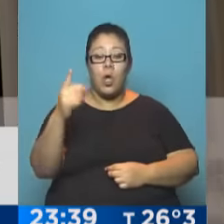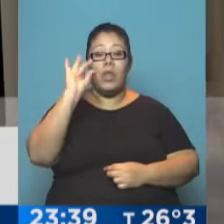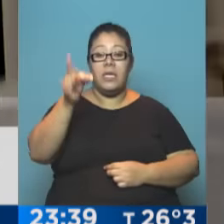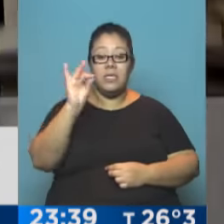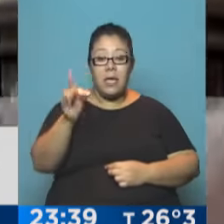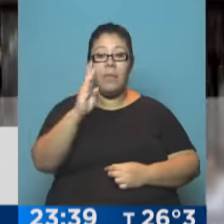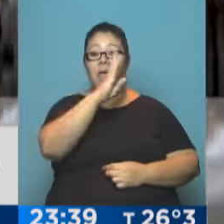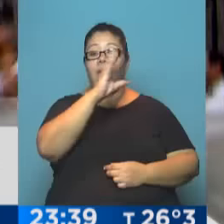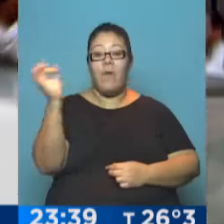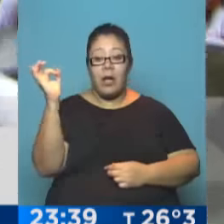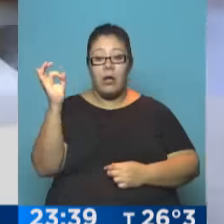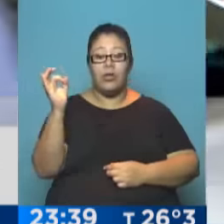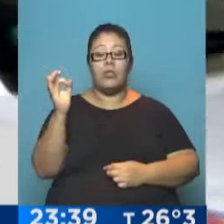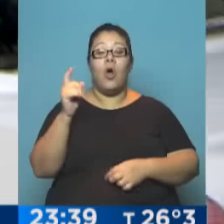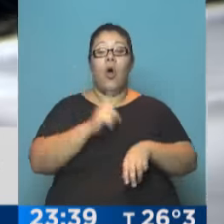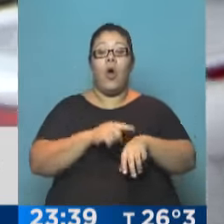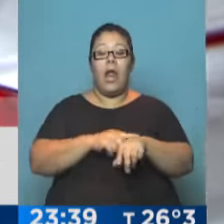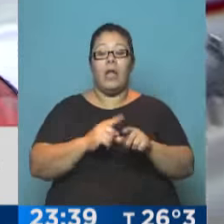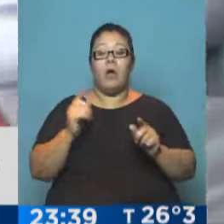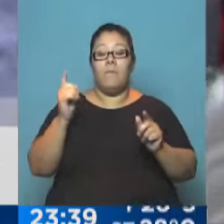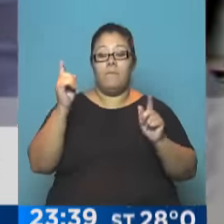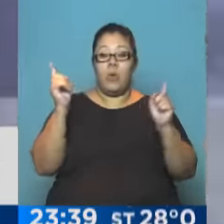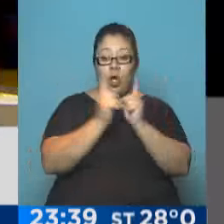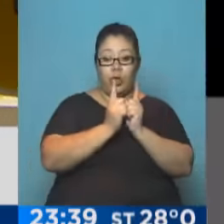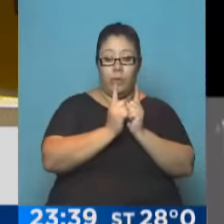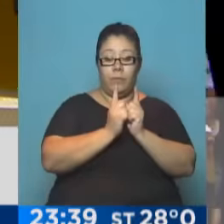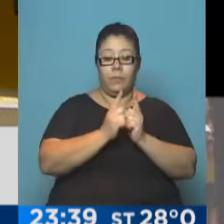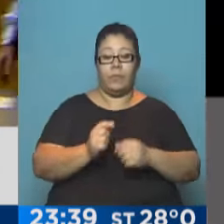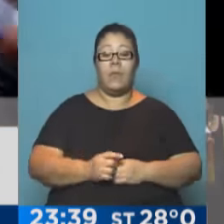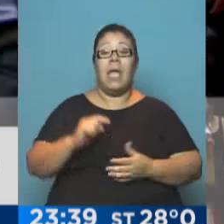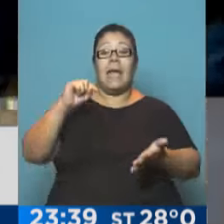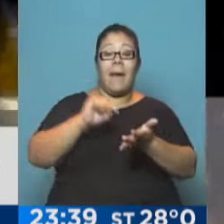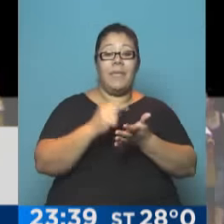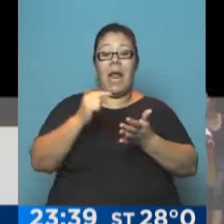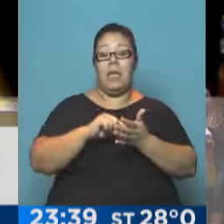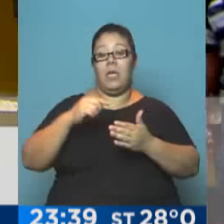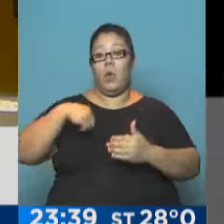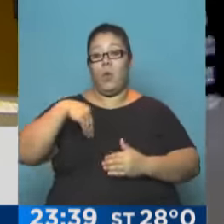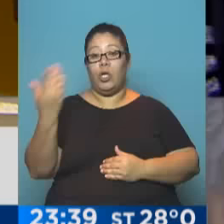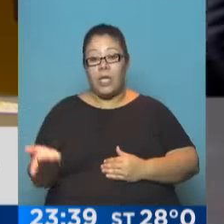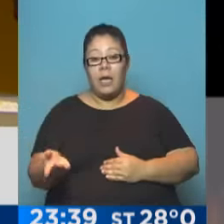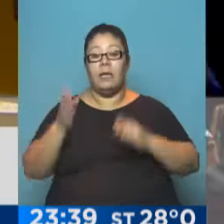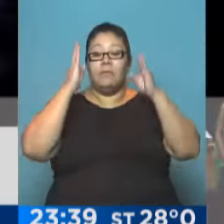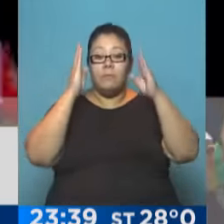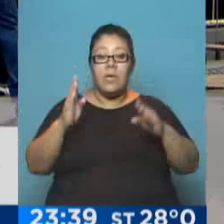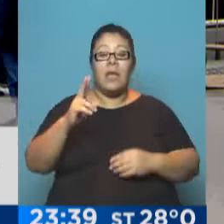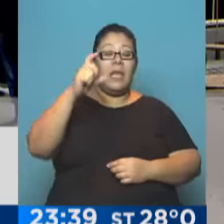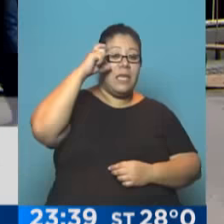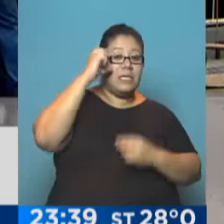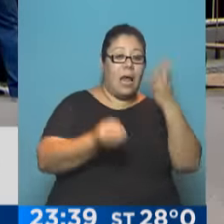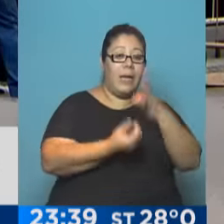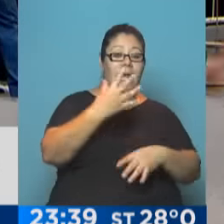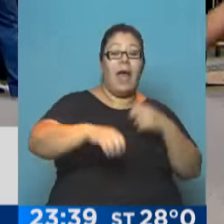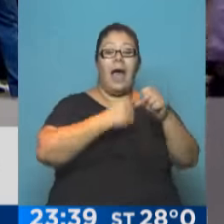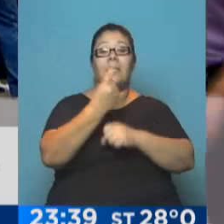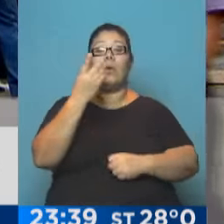Banco Central dispuso que las entidades bancarias de la Capital Federal y el área metropolitana atenderán al público de 10 a 13 y los bancos